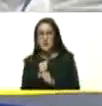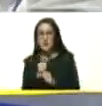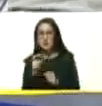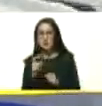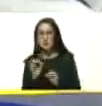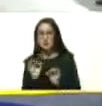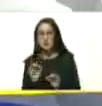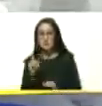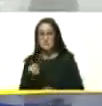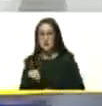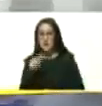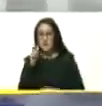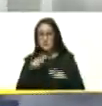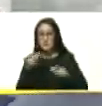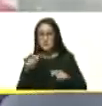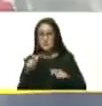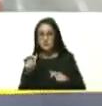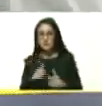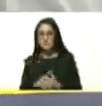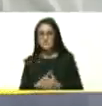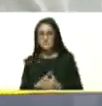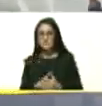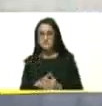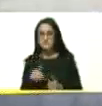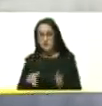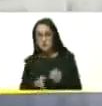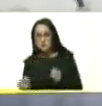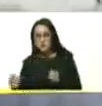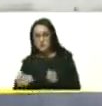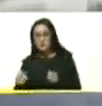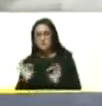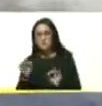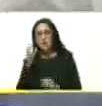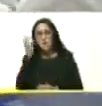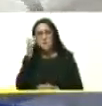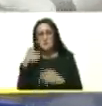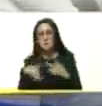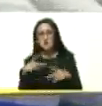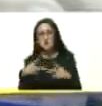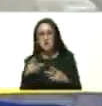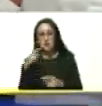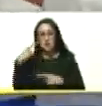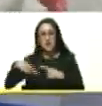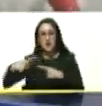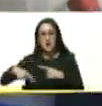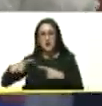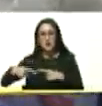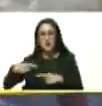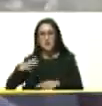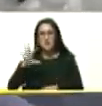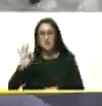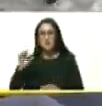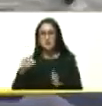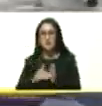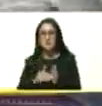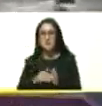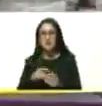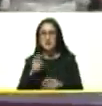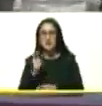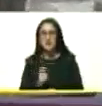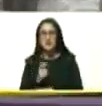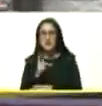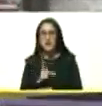indirectos. Pejabén, presidente, cuenta con una capacidad de procesamiento diario de 50.000